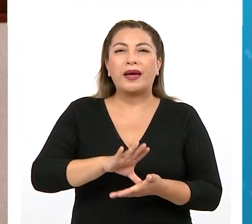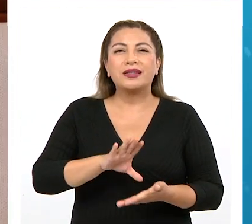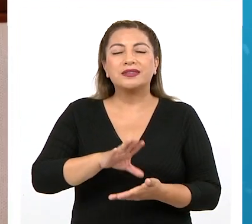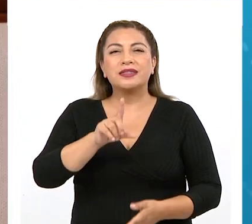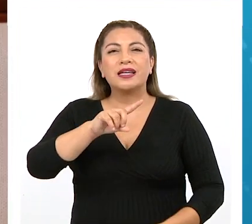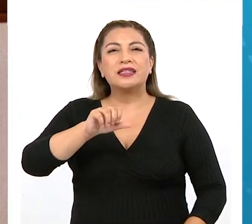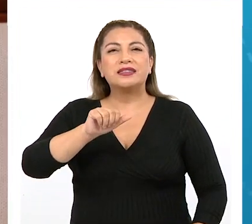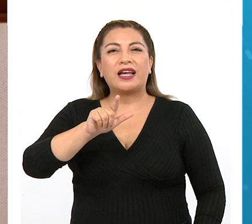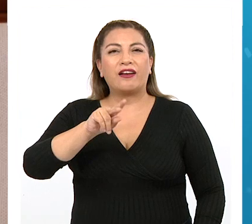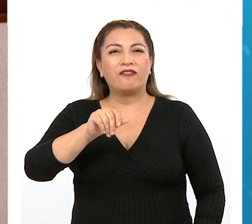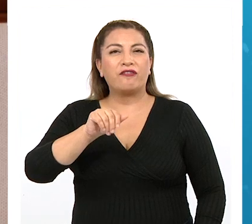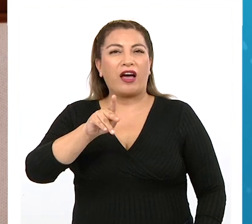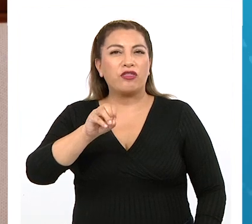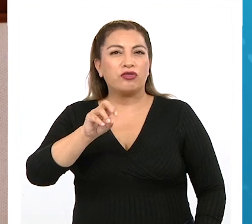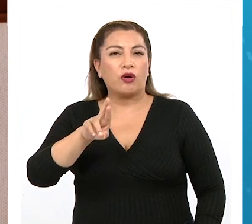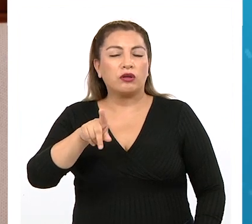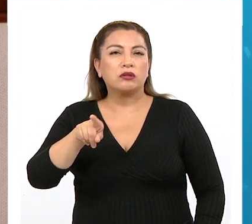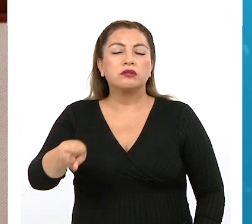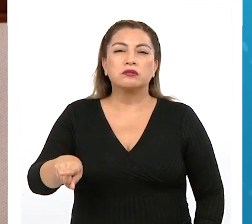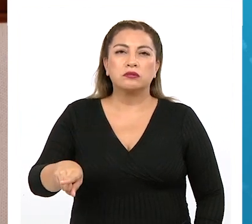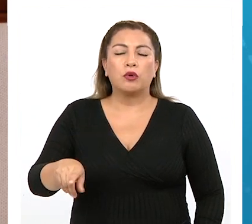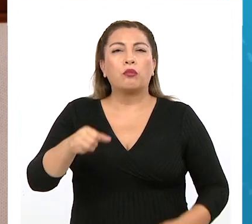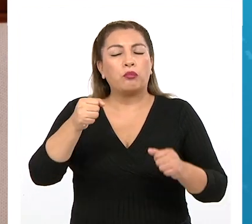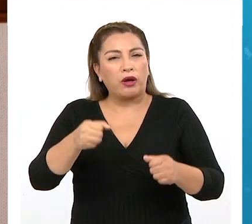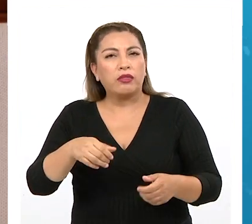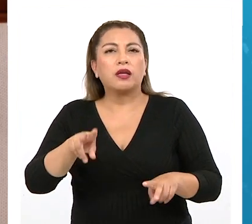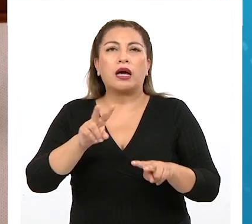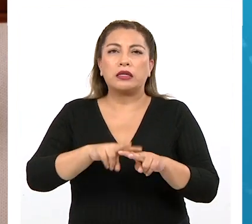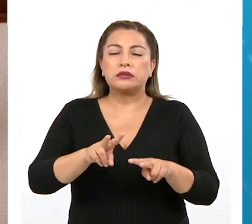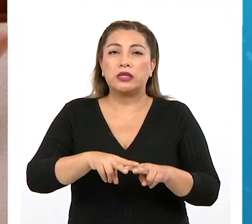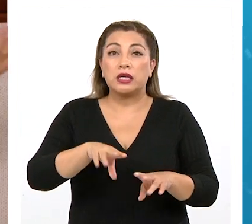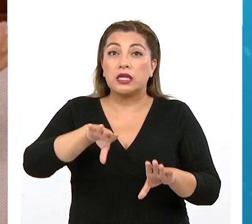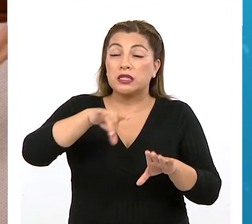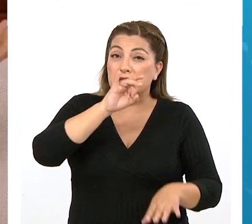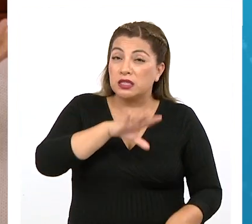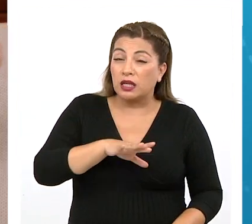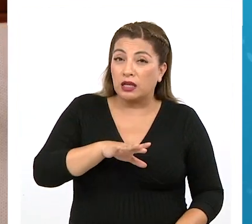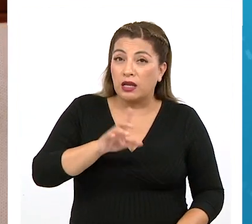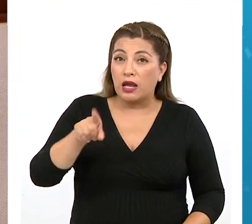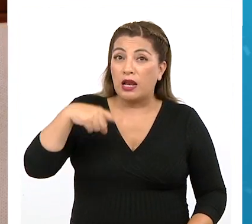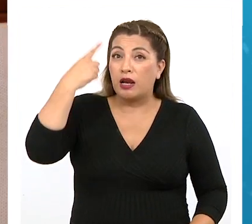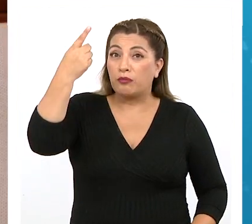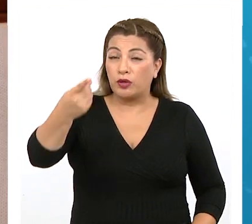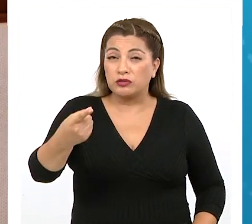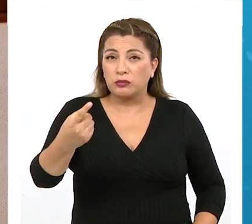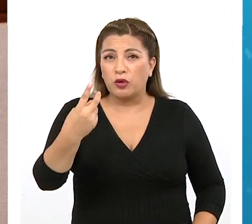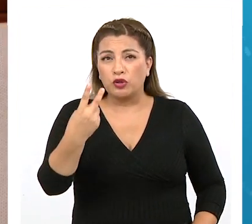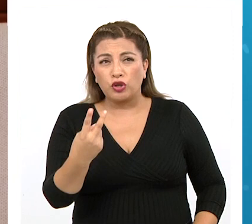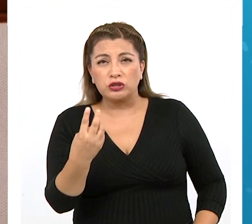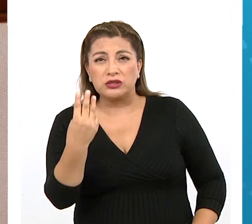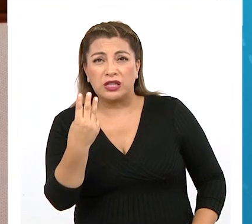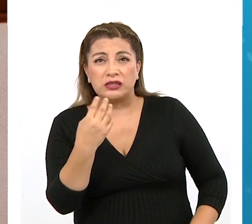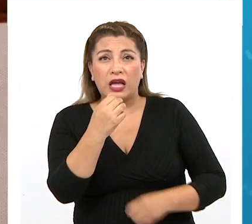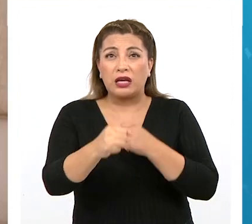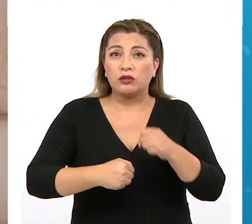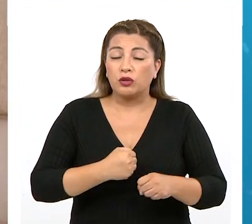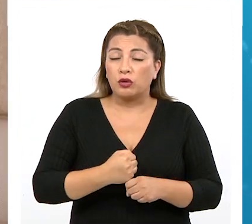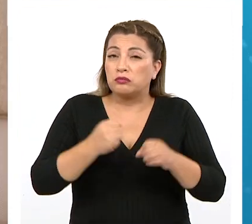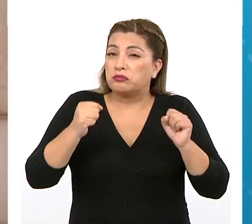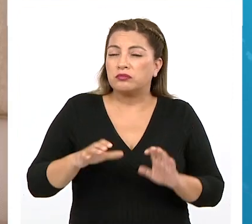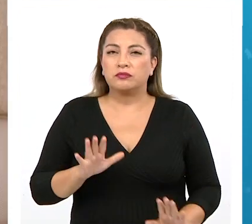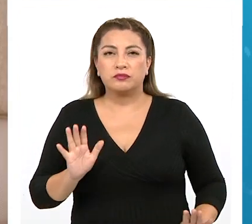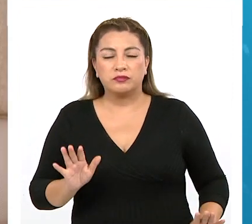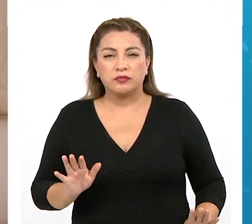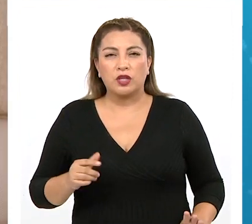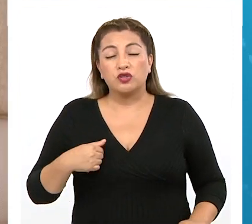Corte Suprema, se bypassó el Congreso. ¿Se puede hacer esto en Chile en los 2, 3 próximos años? Yo